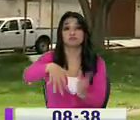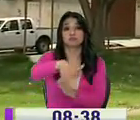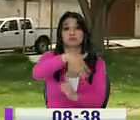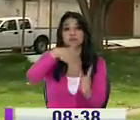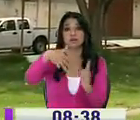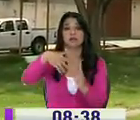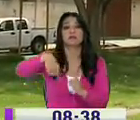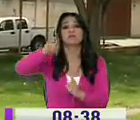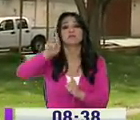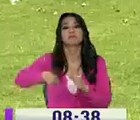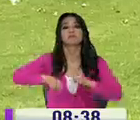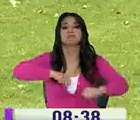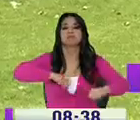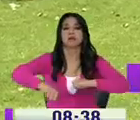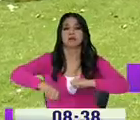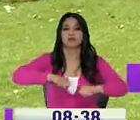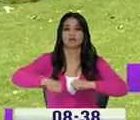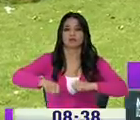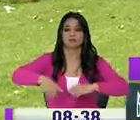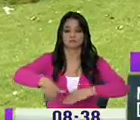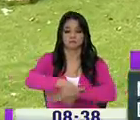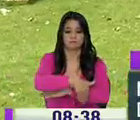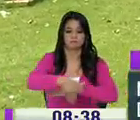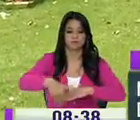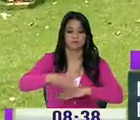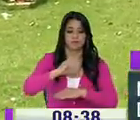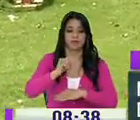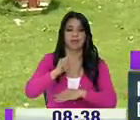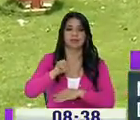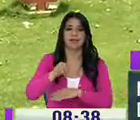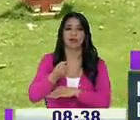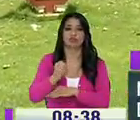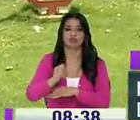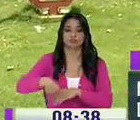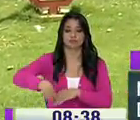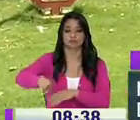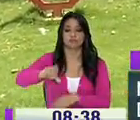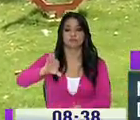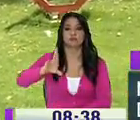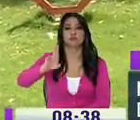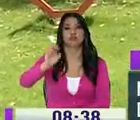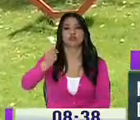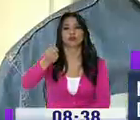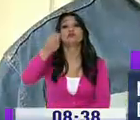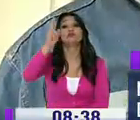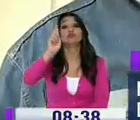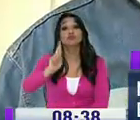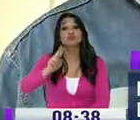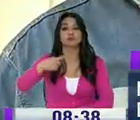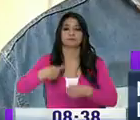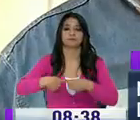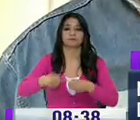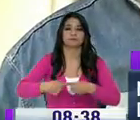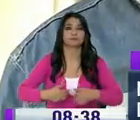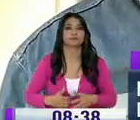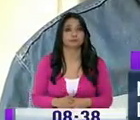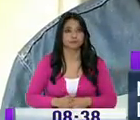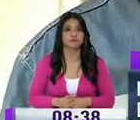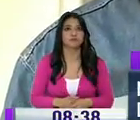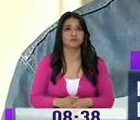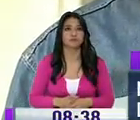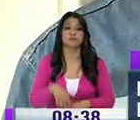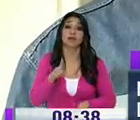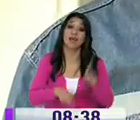1° de mayo en el parque ubicado entre la calle canelos y cardenal de la torre al sur de quito ni los niños pueden a veces